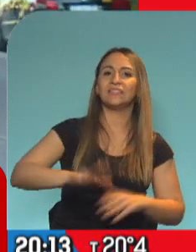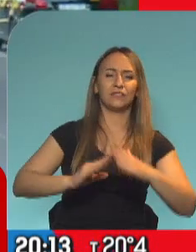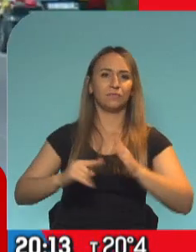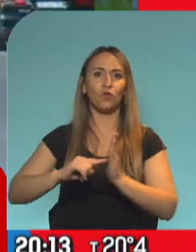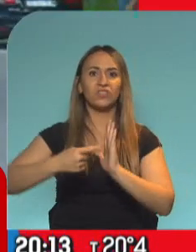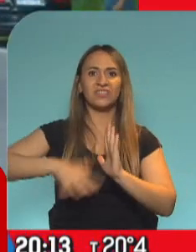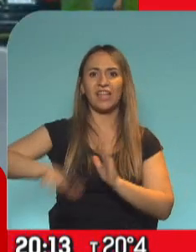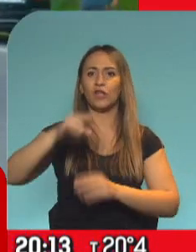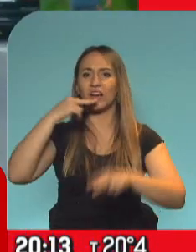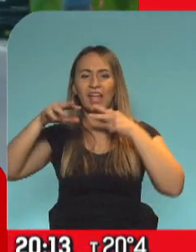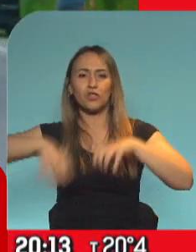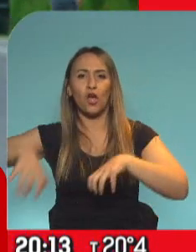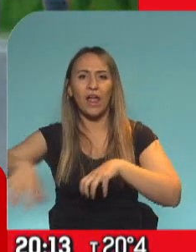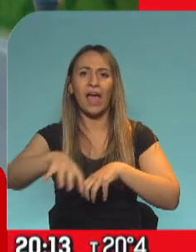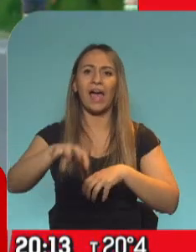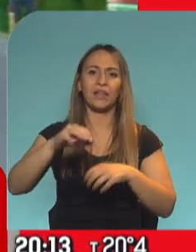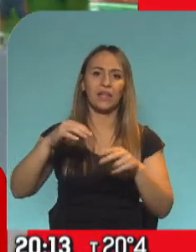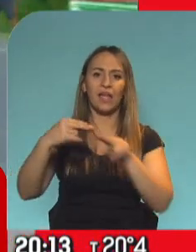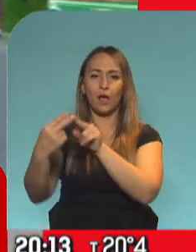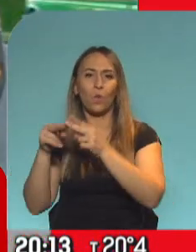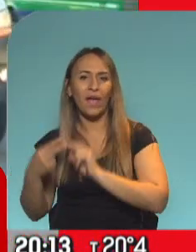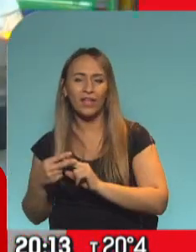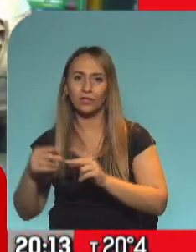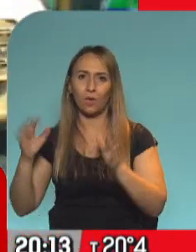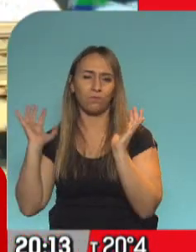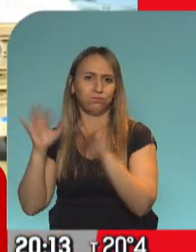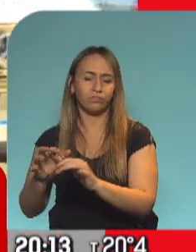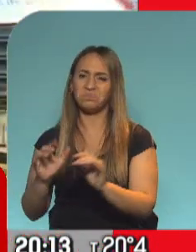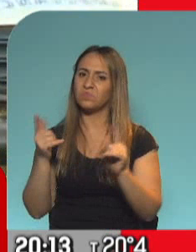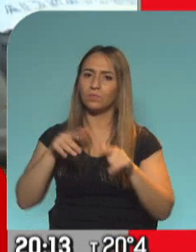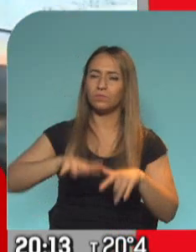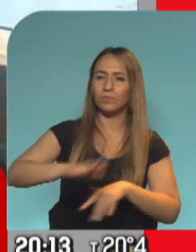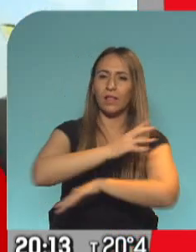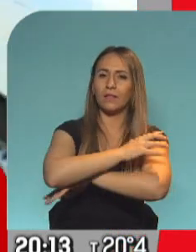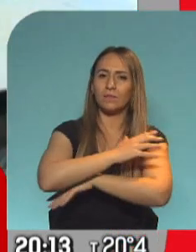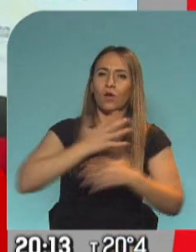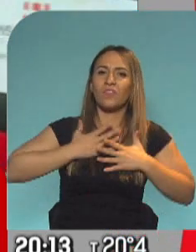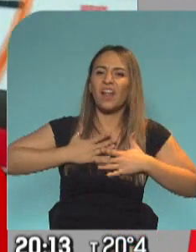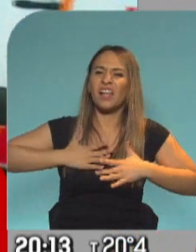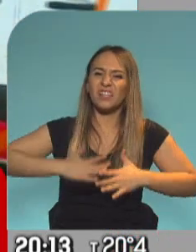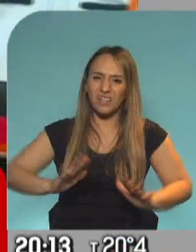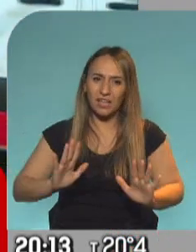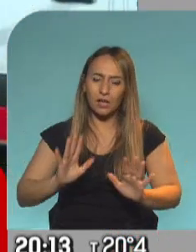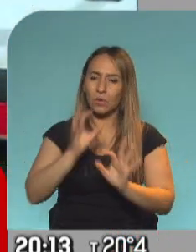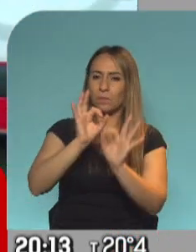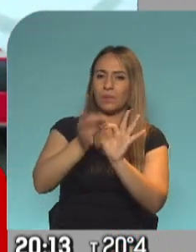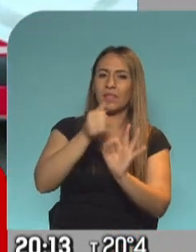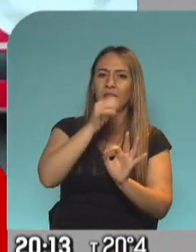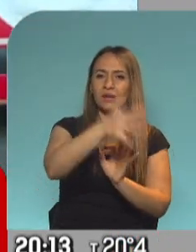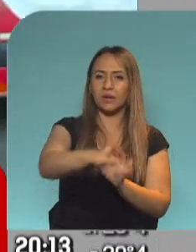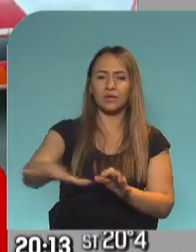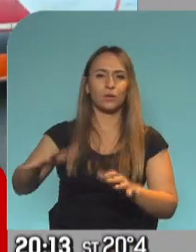lugares de encuentro no hay nada es un lugar de más tranquilidad y es mucha más comodidad al servicio con mucho